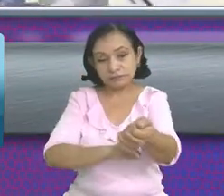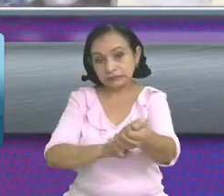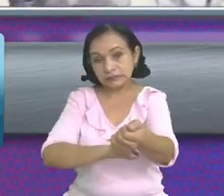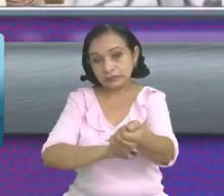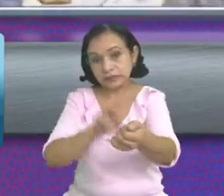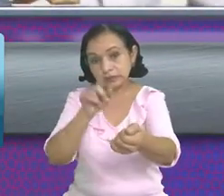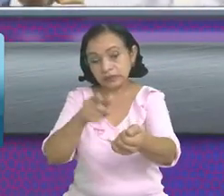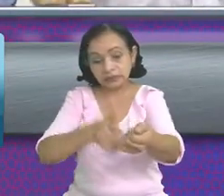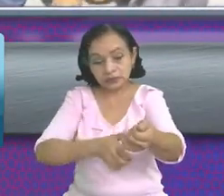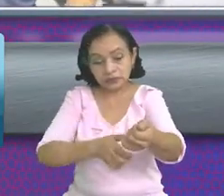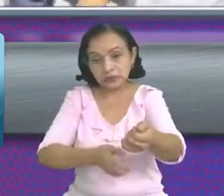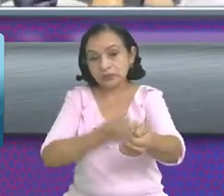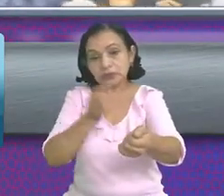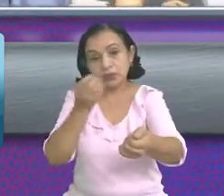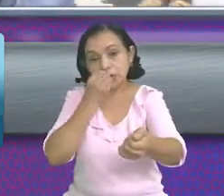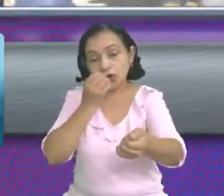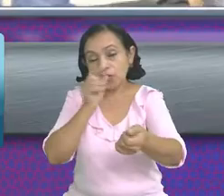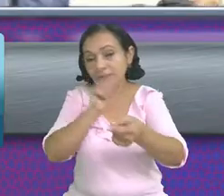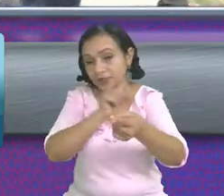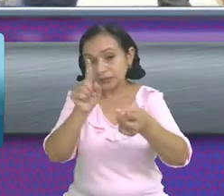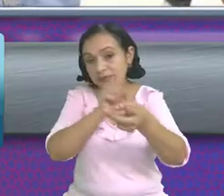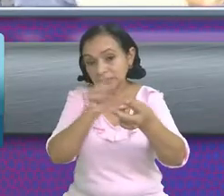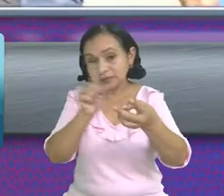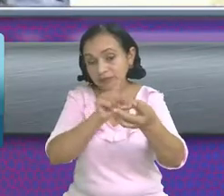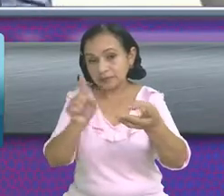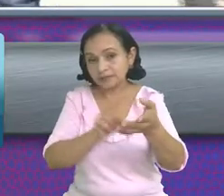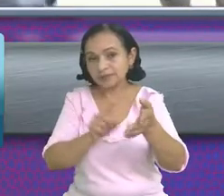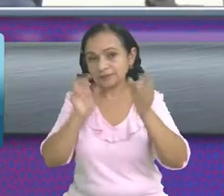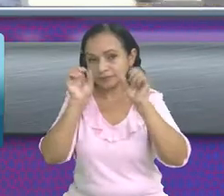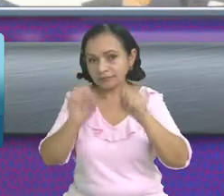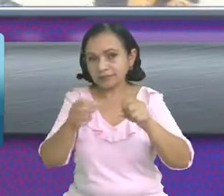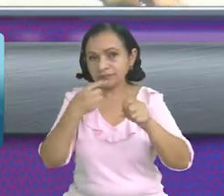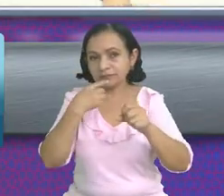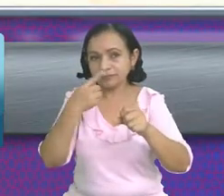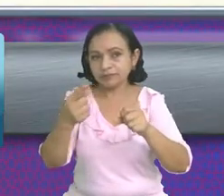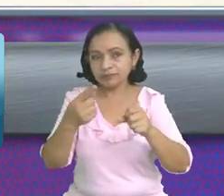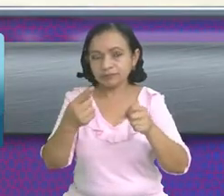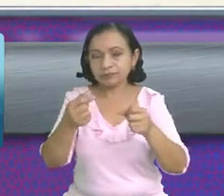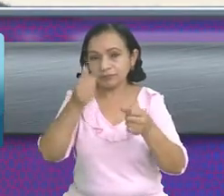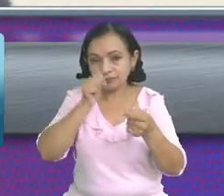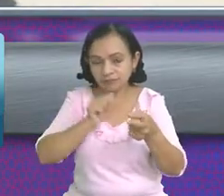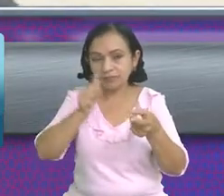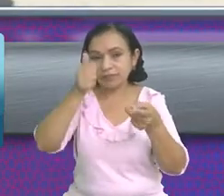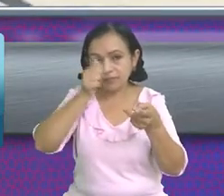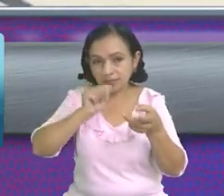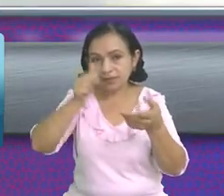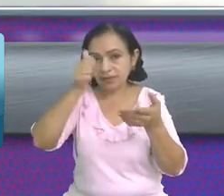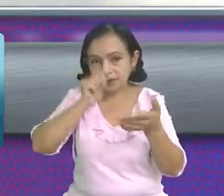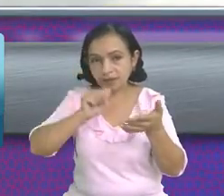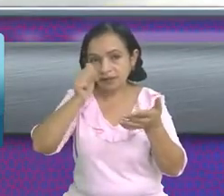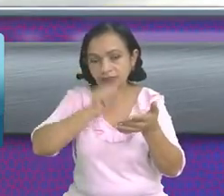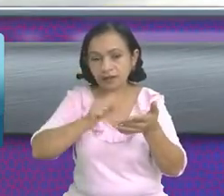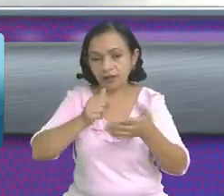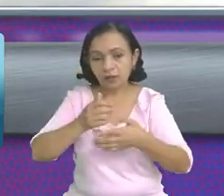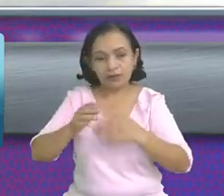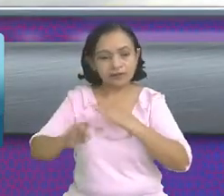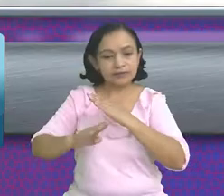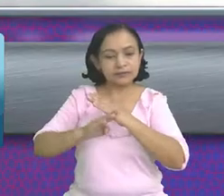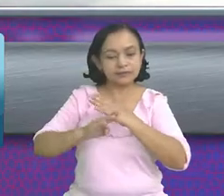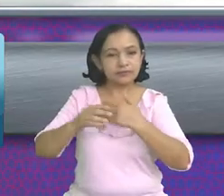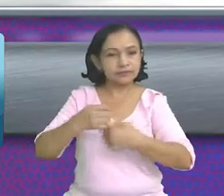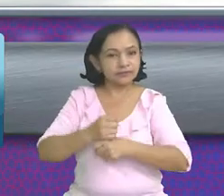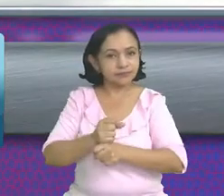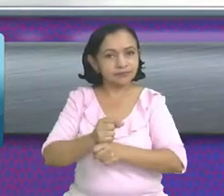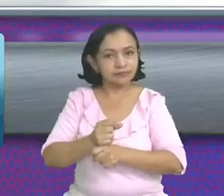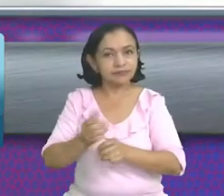tiene hipertensión, va a dejar de comer? ¿Usted le podría recomendar tomar mucha agua? El agua quita el hambre. Sí, el